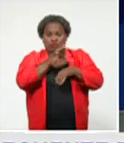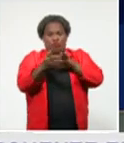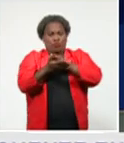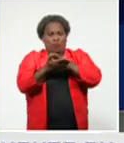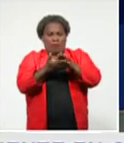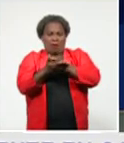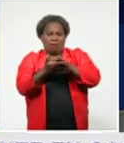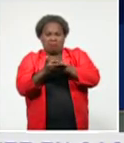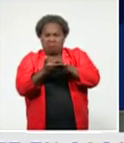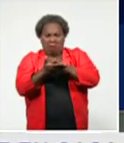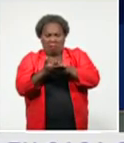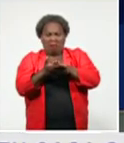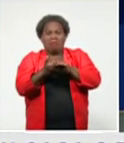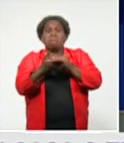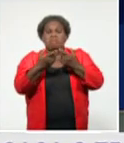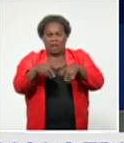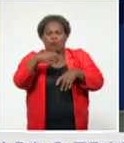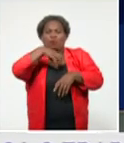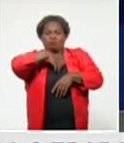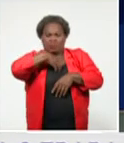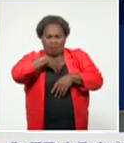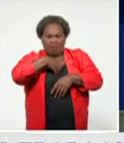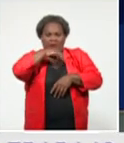Eso representa el